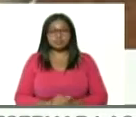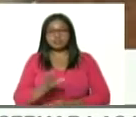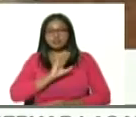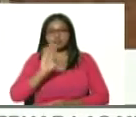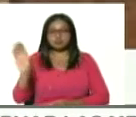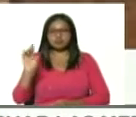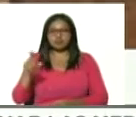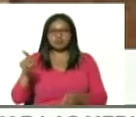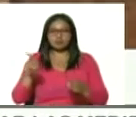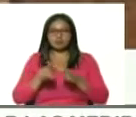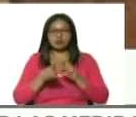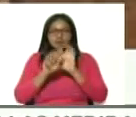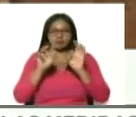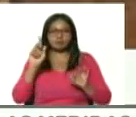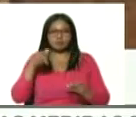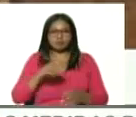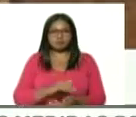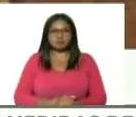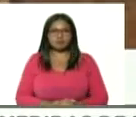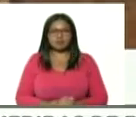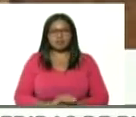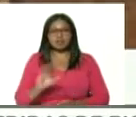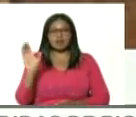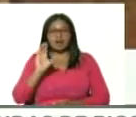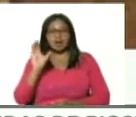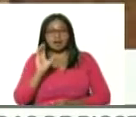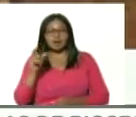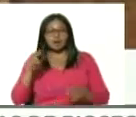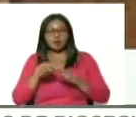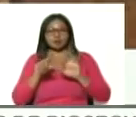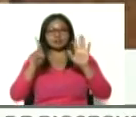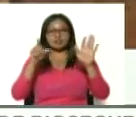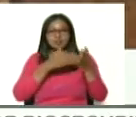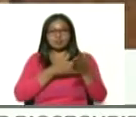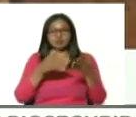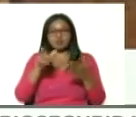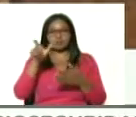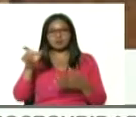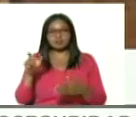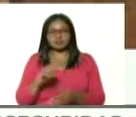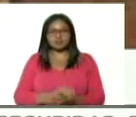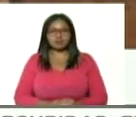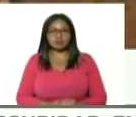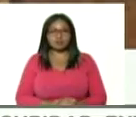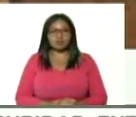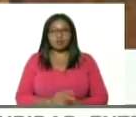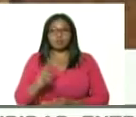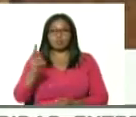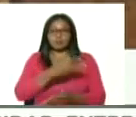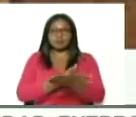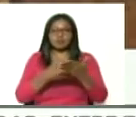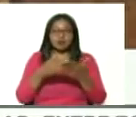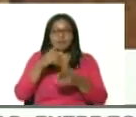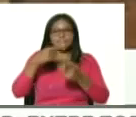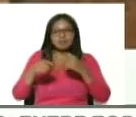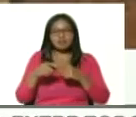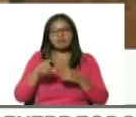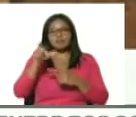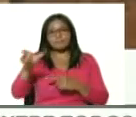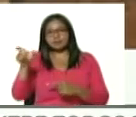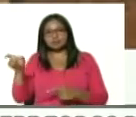Caracas. En la Gran Caracas hay unos 6 millones de personas, Maracaibo, 2 millones y medio de personas, Ciudad